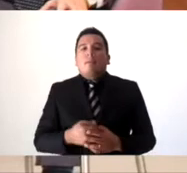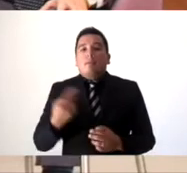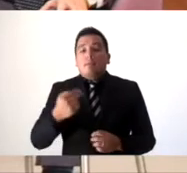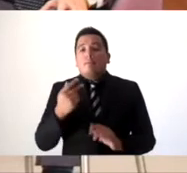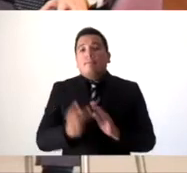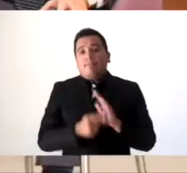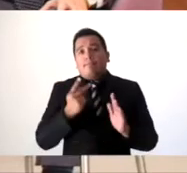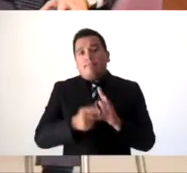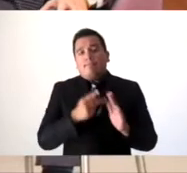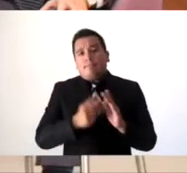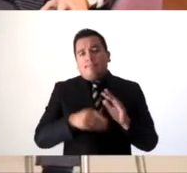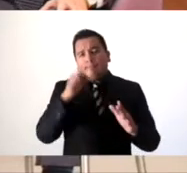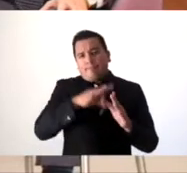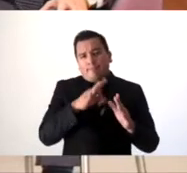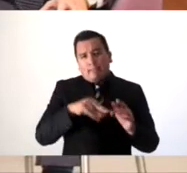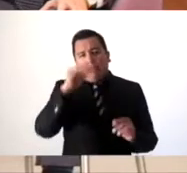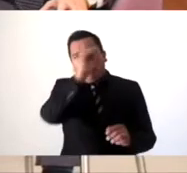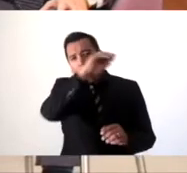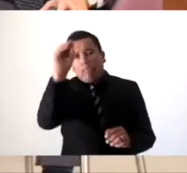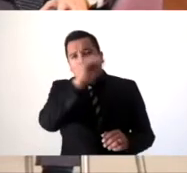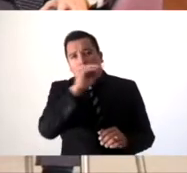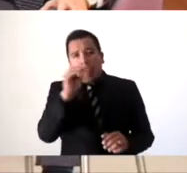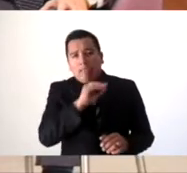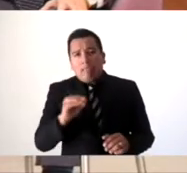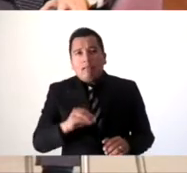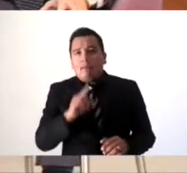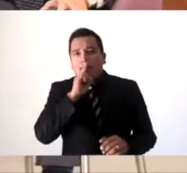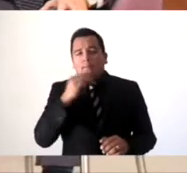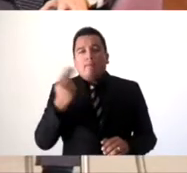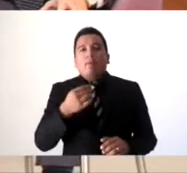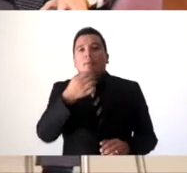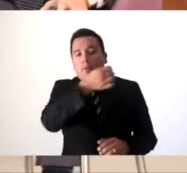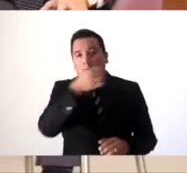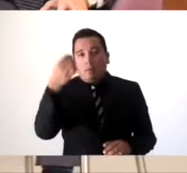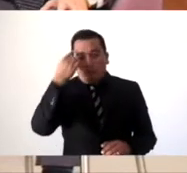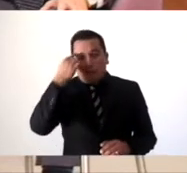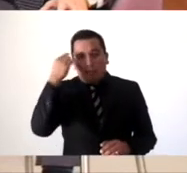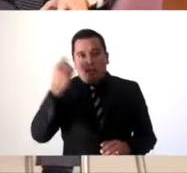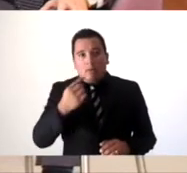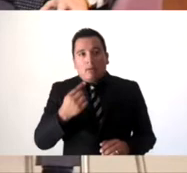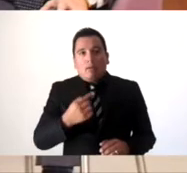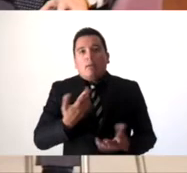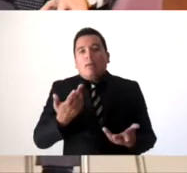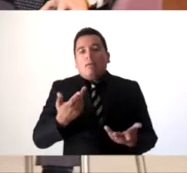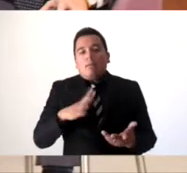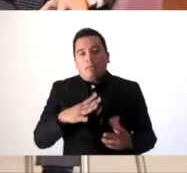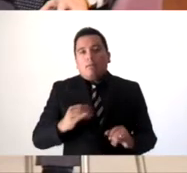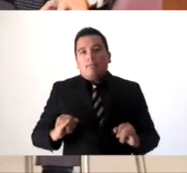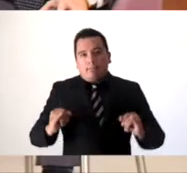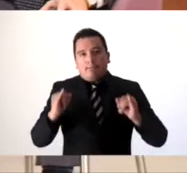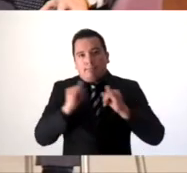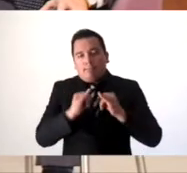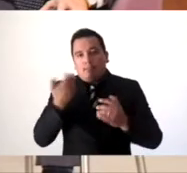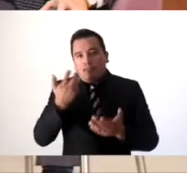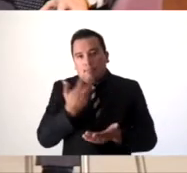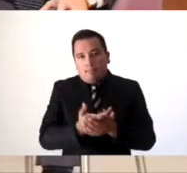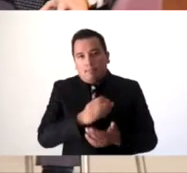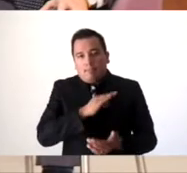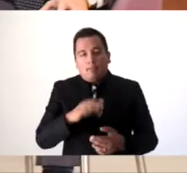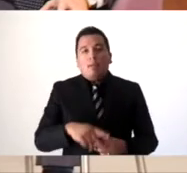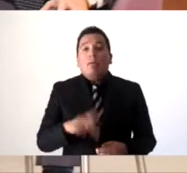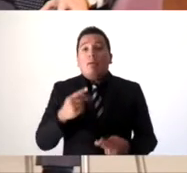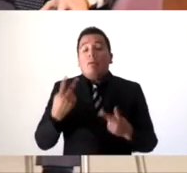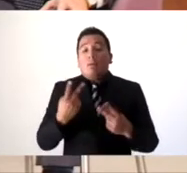vayamos a cada rato a elecciones en cualquier parte del país, sino que demos un espacio para que también, uno, descansen las